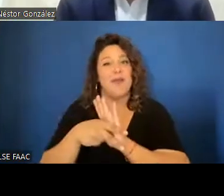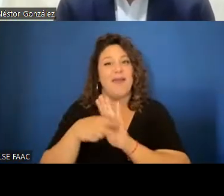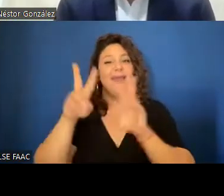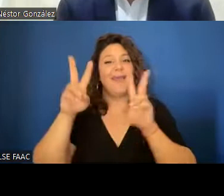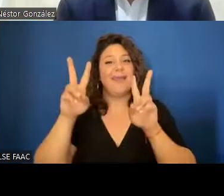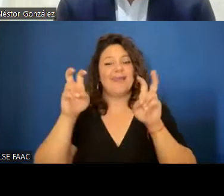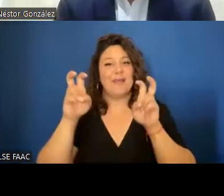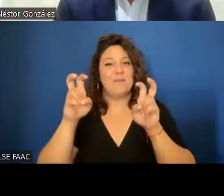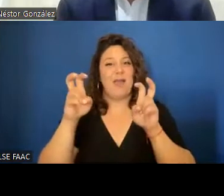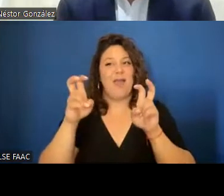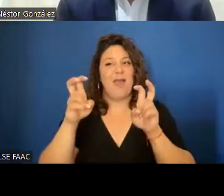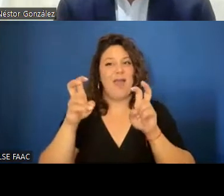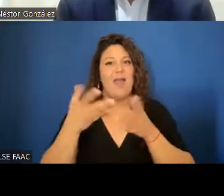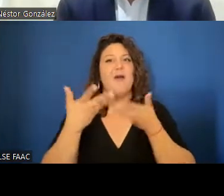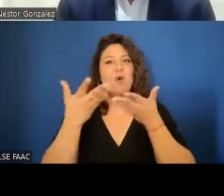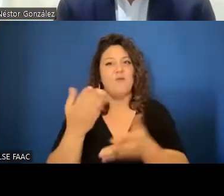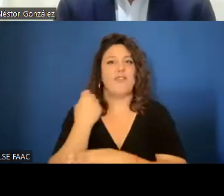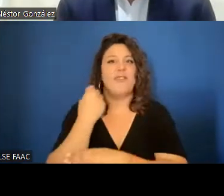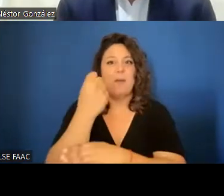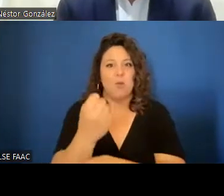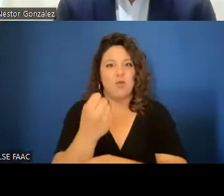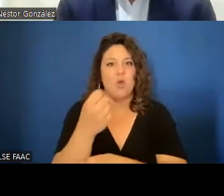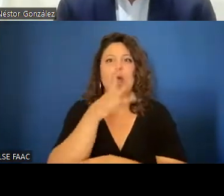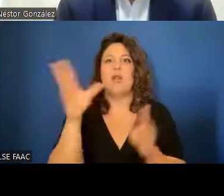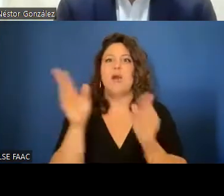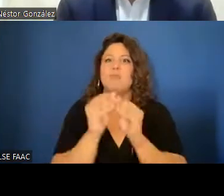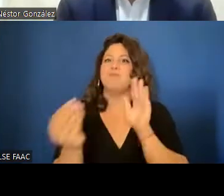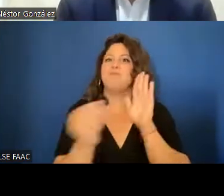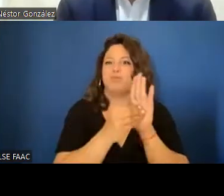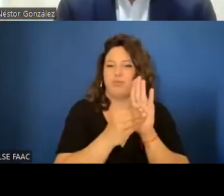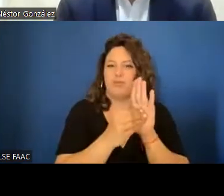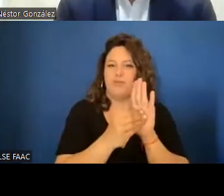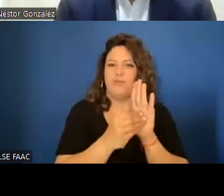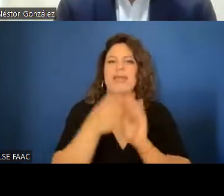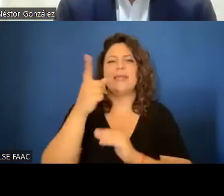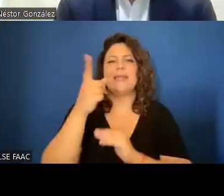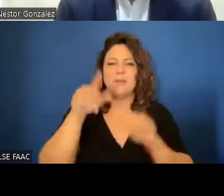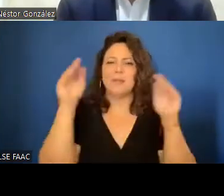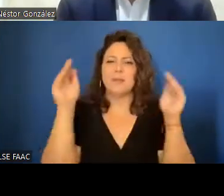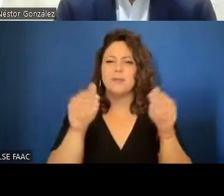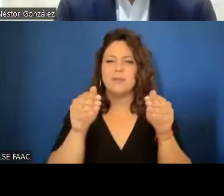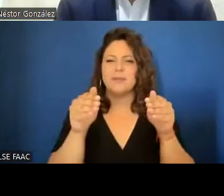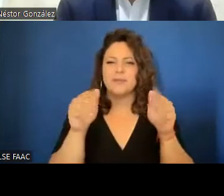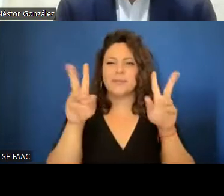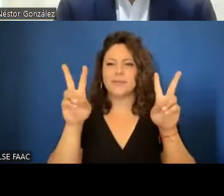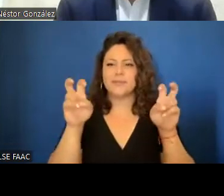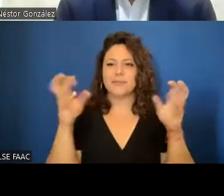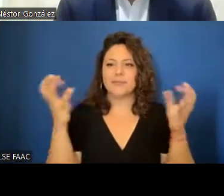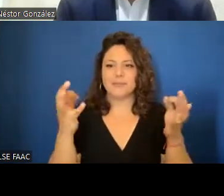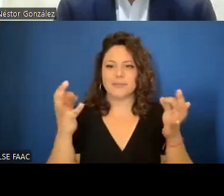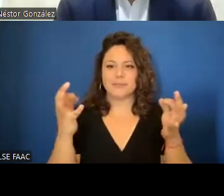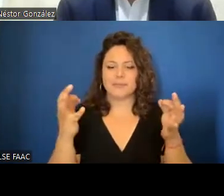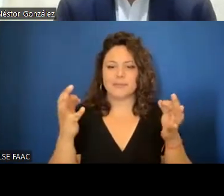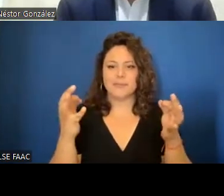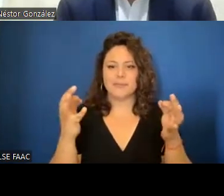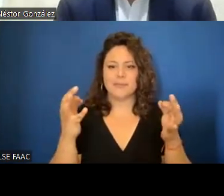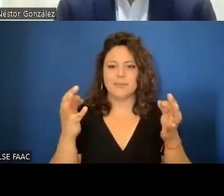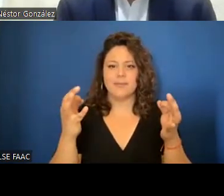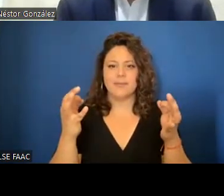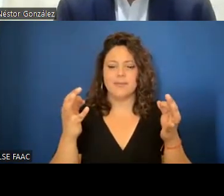cuestiones relacionadas con el empleo, con la sanidad, con la educación, con el transporte, con la administración de justicia, es decir, que cualquier relación que tengamos con